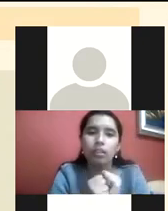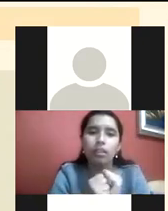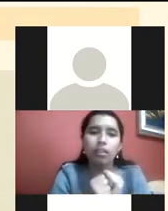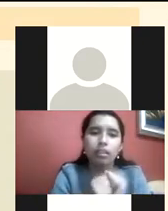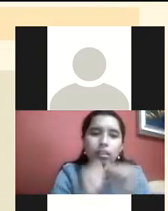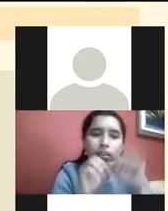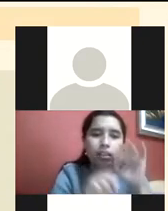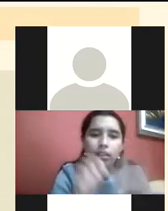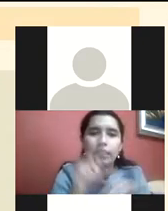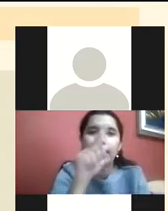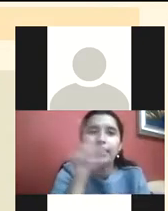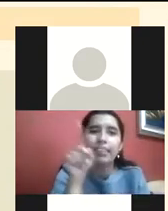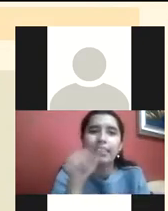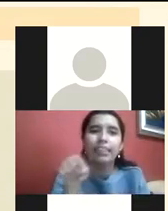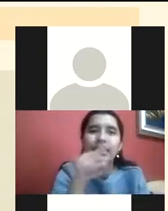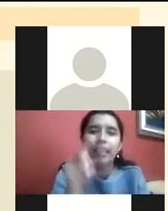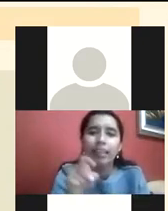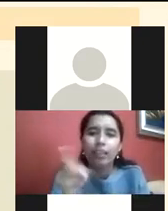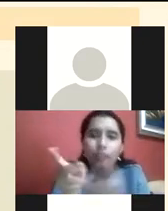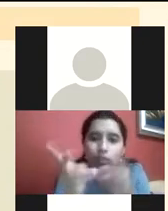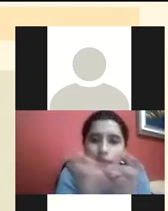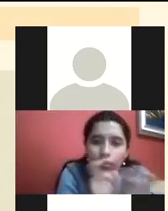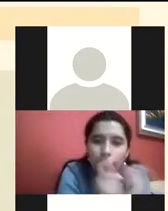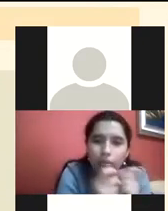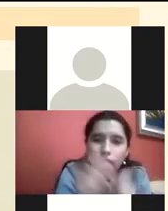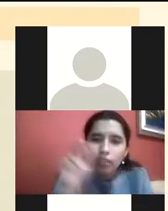Entonces nuestra media, aquí la habíamos anotado, era